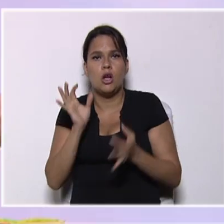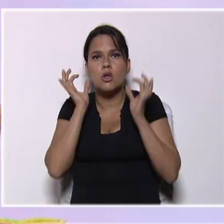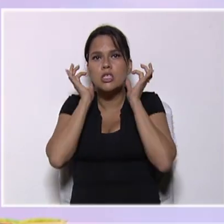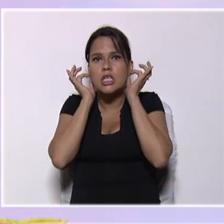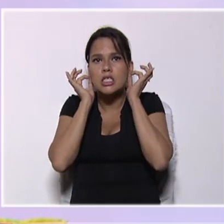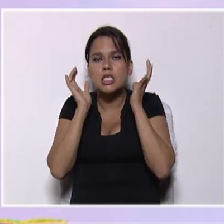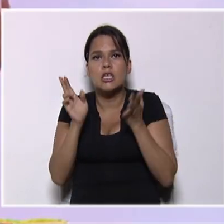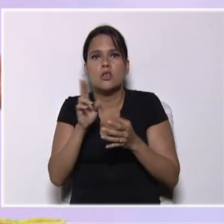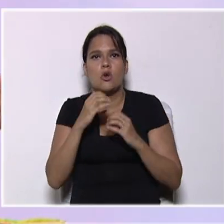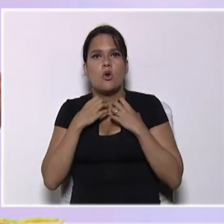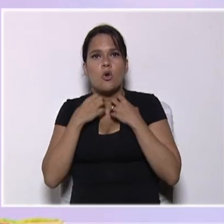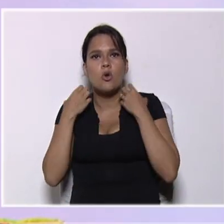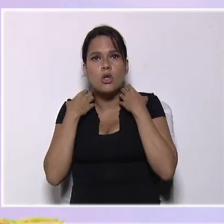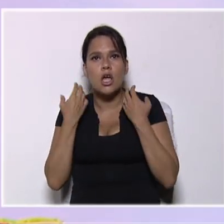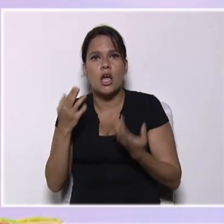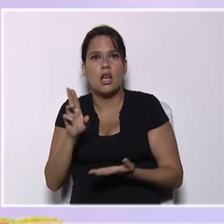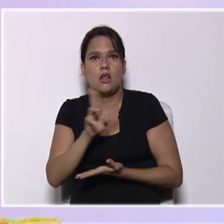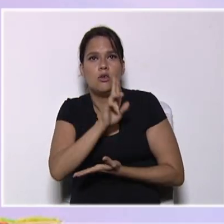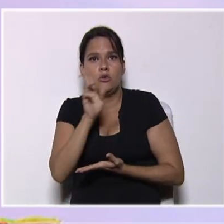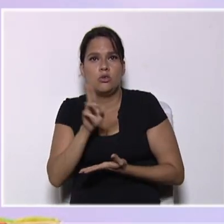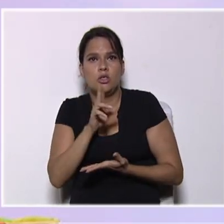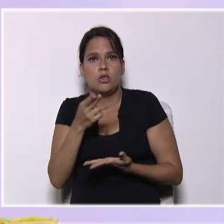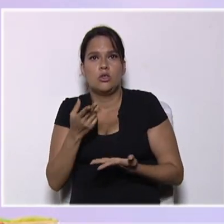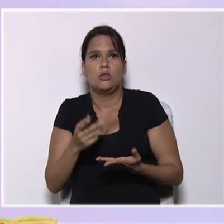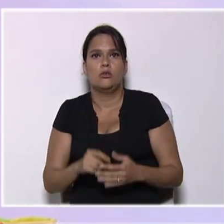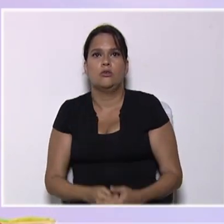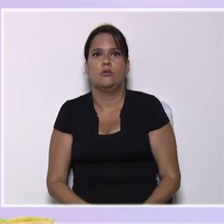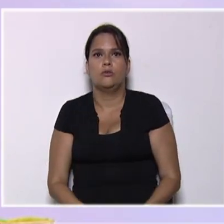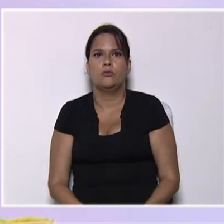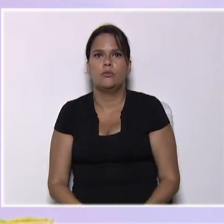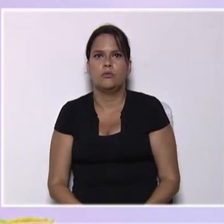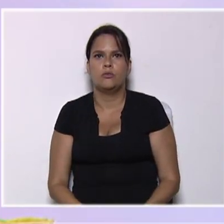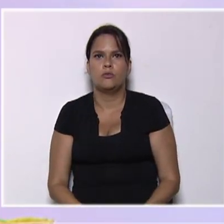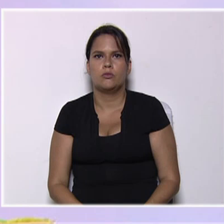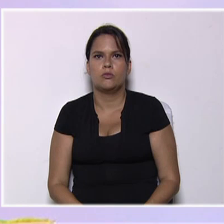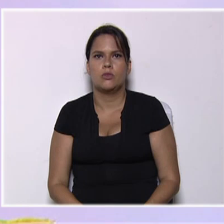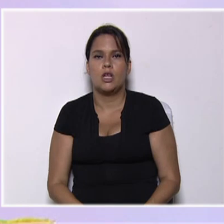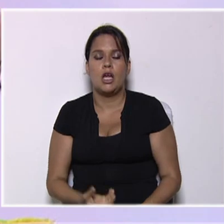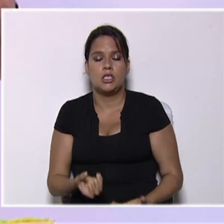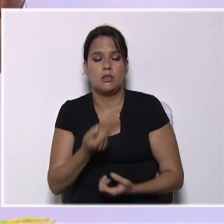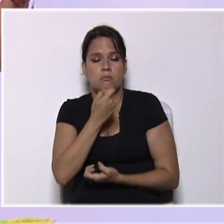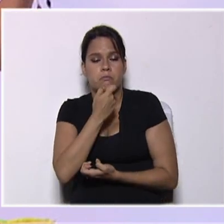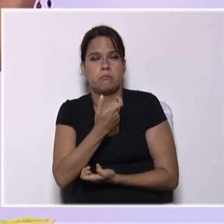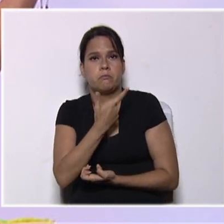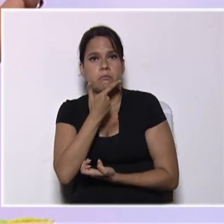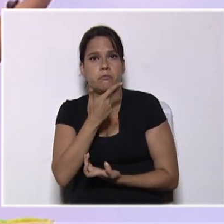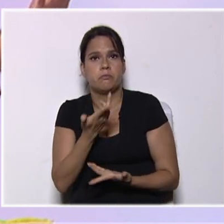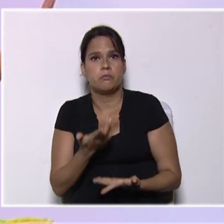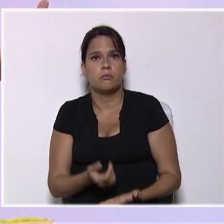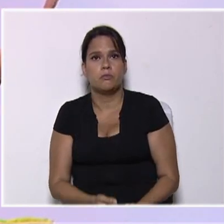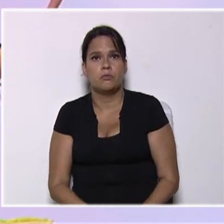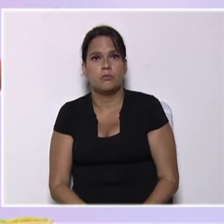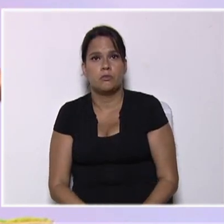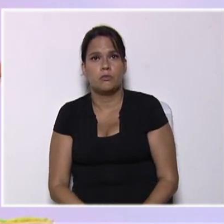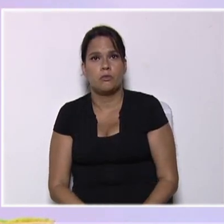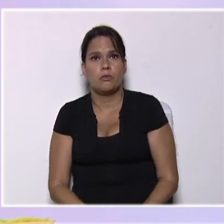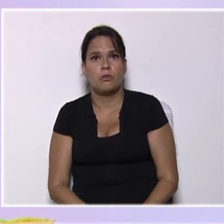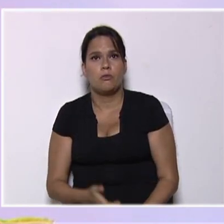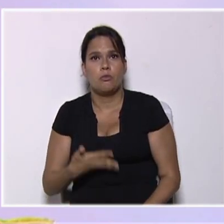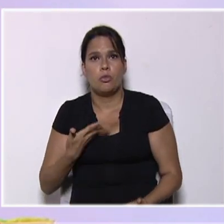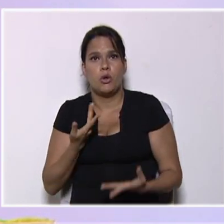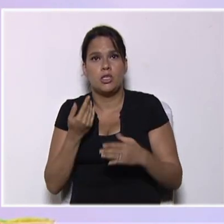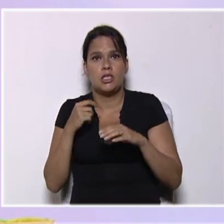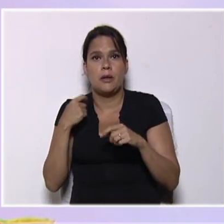la utilización del cobre artesanalmente, hacen maravillas, incluso que hasta pueden ser